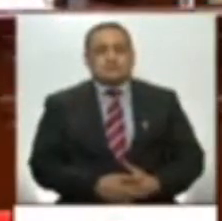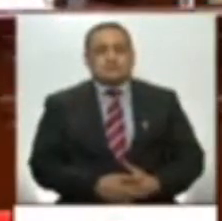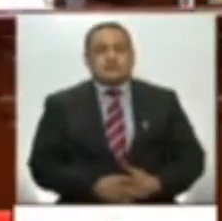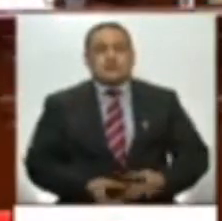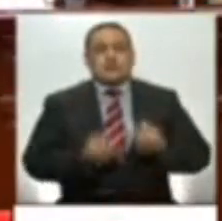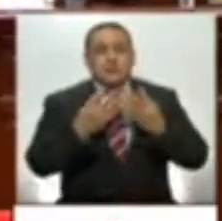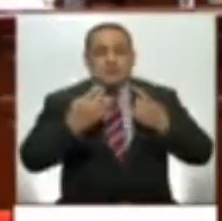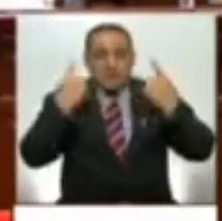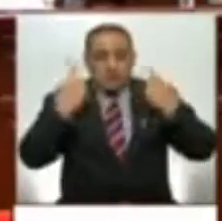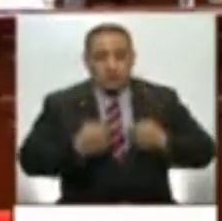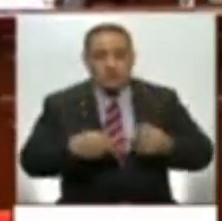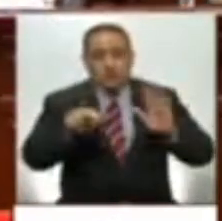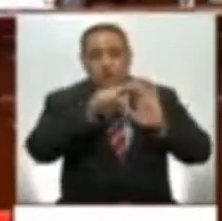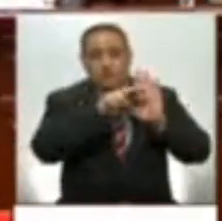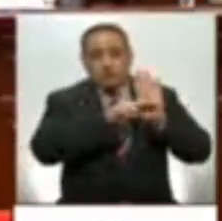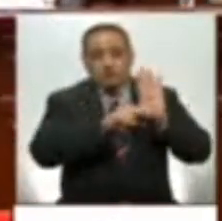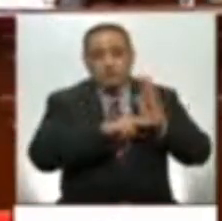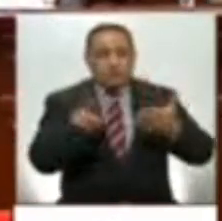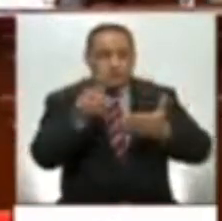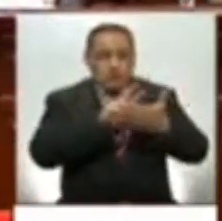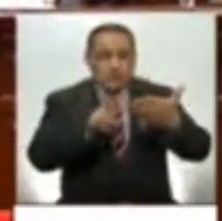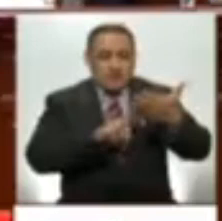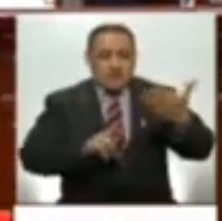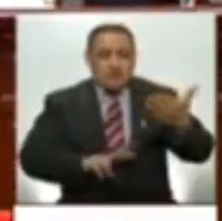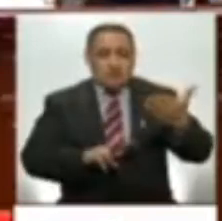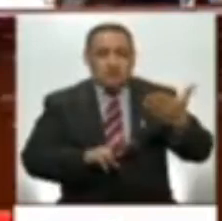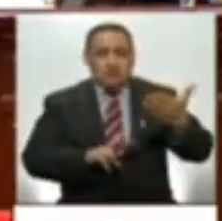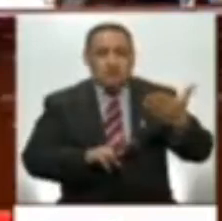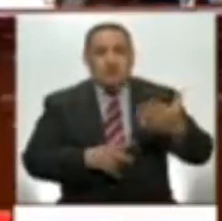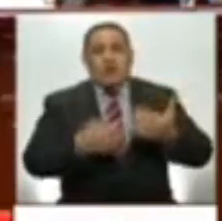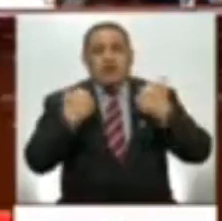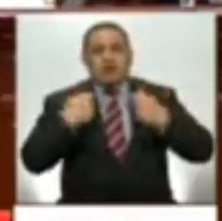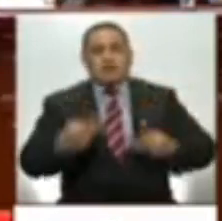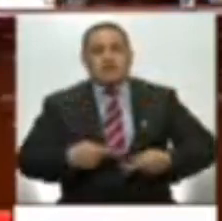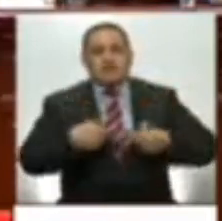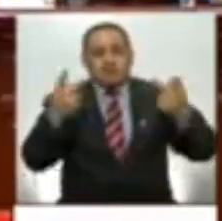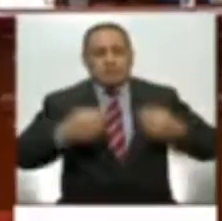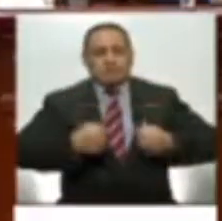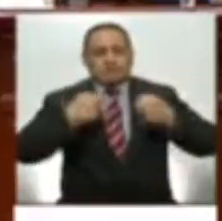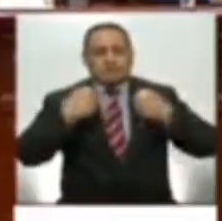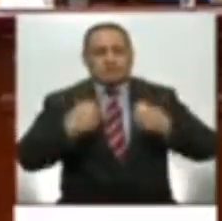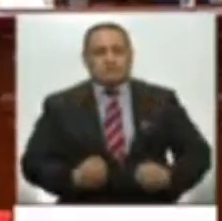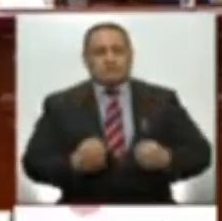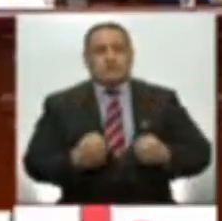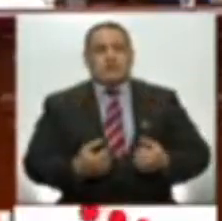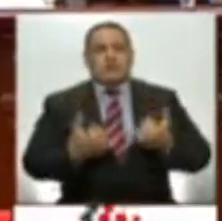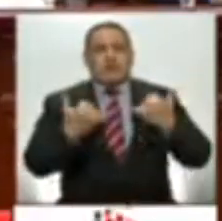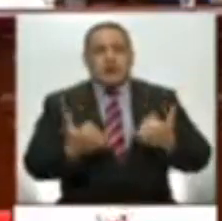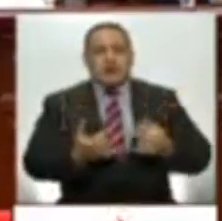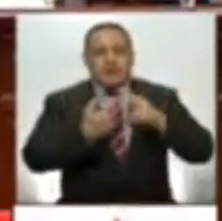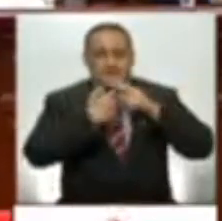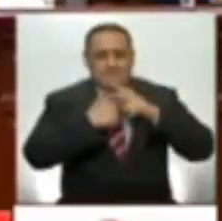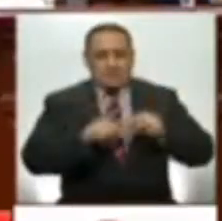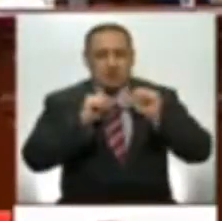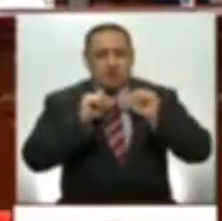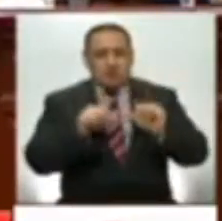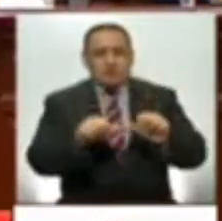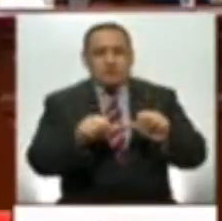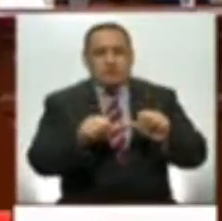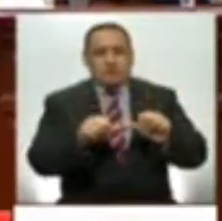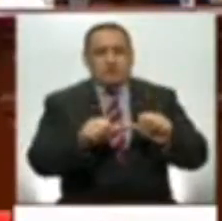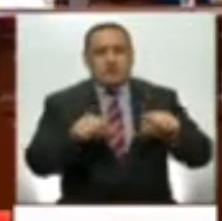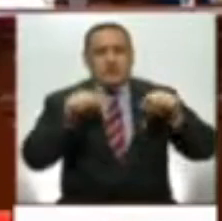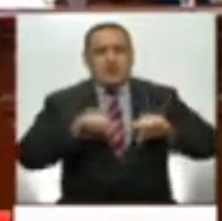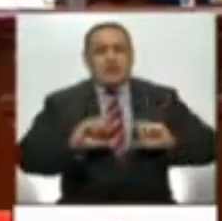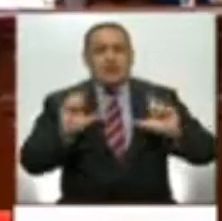De conformidad con las normas y los documentos leídos, declaro instalada y en sesión permanente